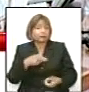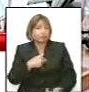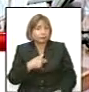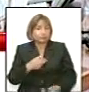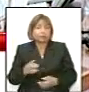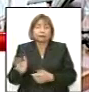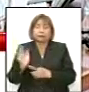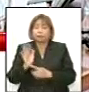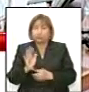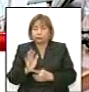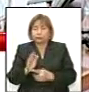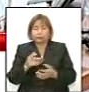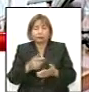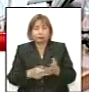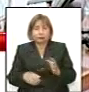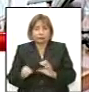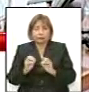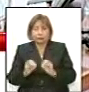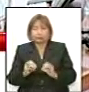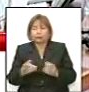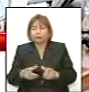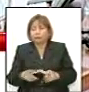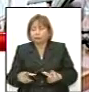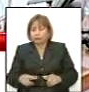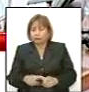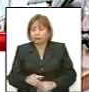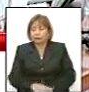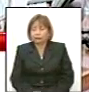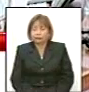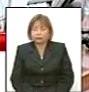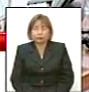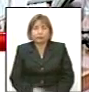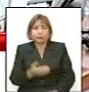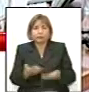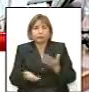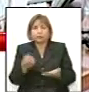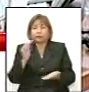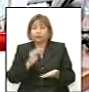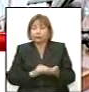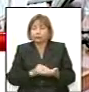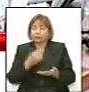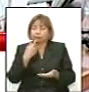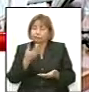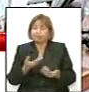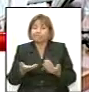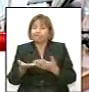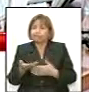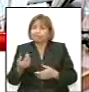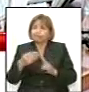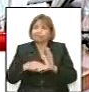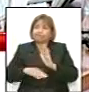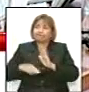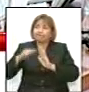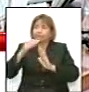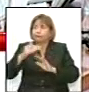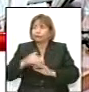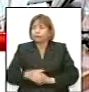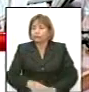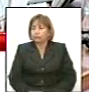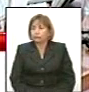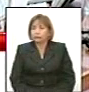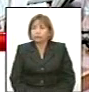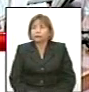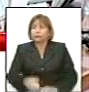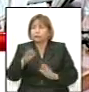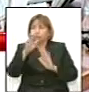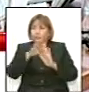de representación a este nivel de diálogo. Porque muchas veces creemos que todo tiene que venir de arriba. Y la verdad, hay cosas que desde